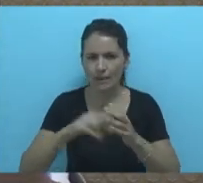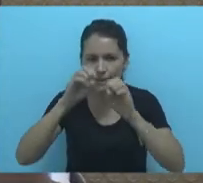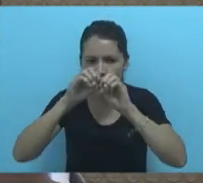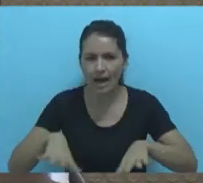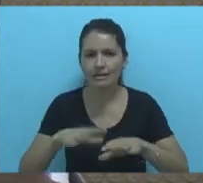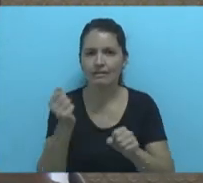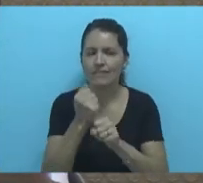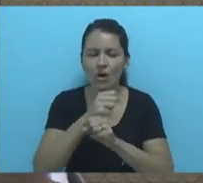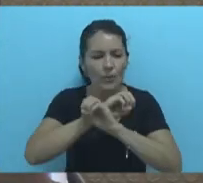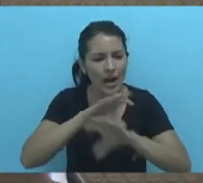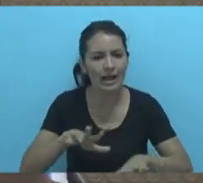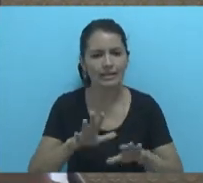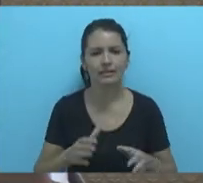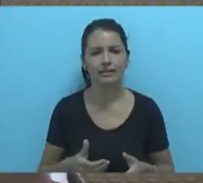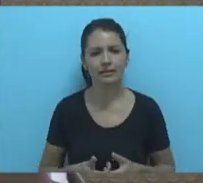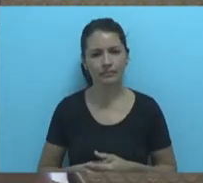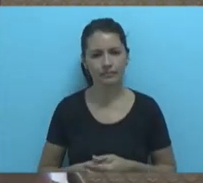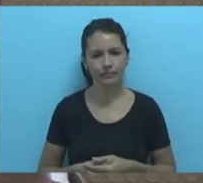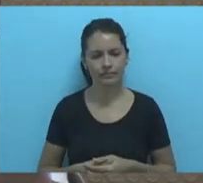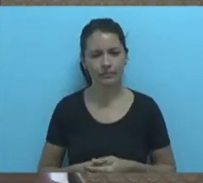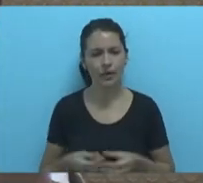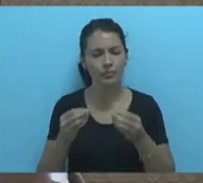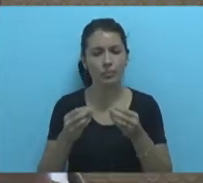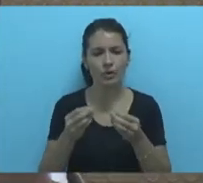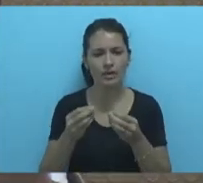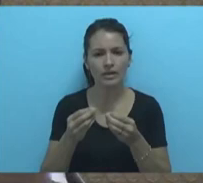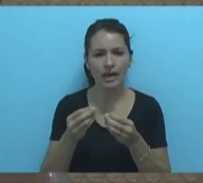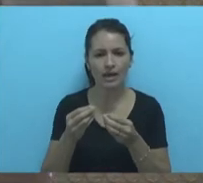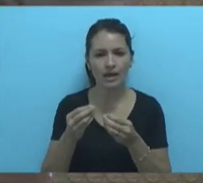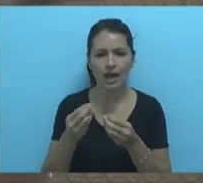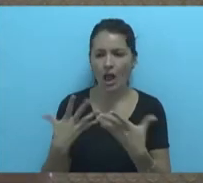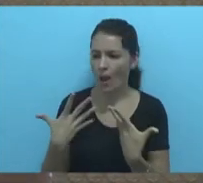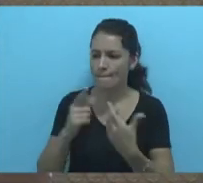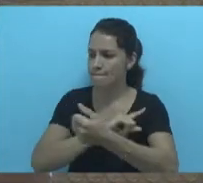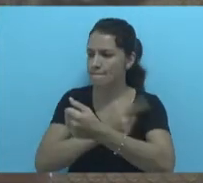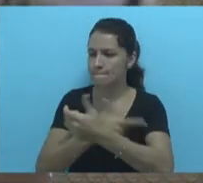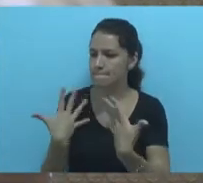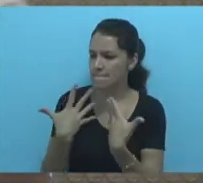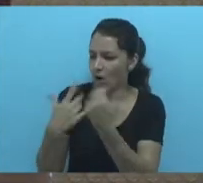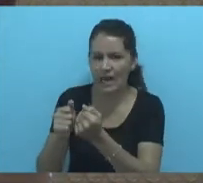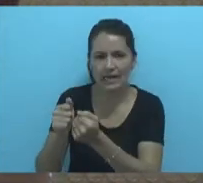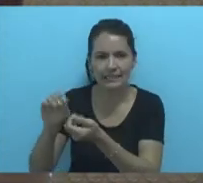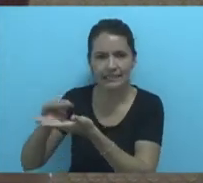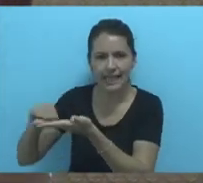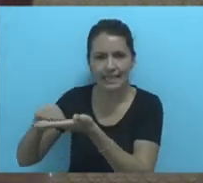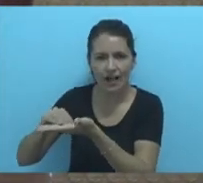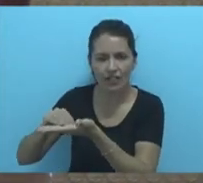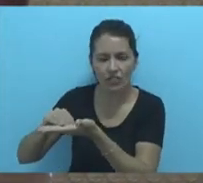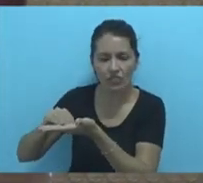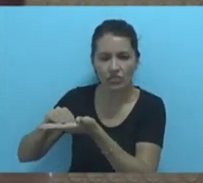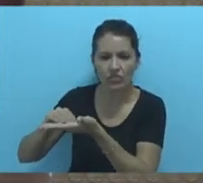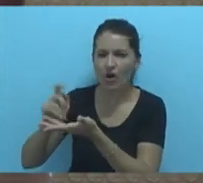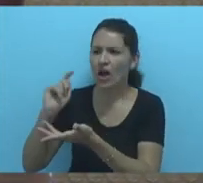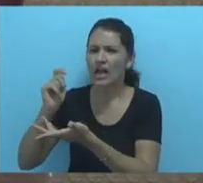Y se ha convertido en una ciénaga, entre otras cosas, porque los fueros que tiene Trasferri se lo dieron sus propios compañeros, o por lo menos